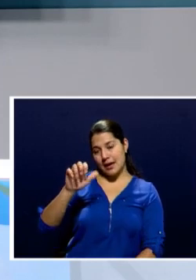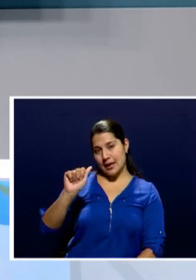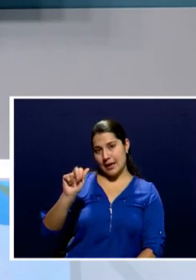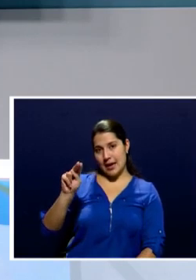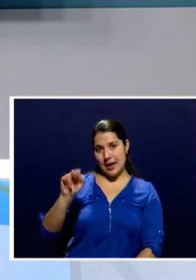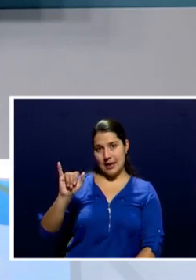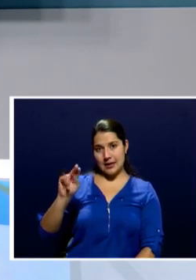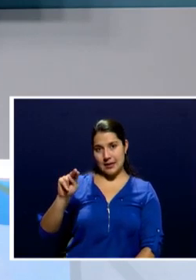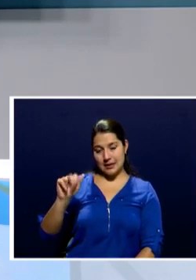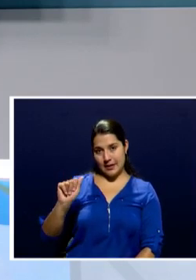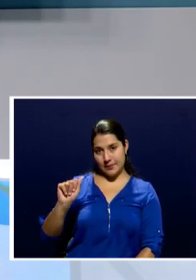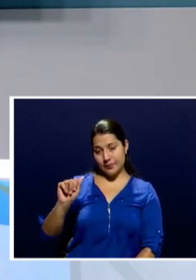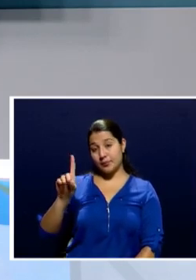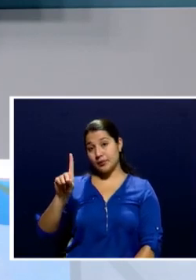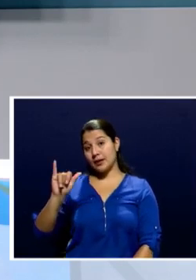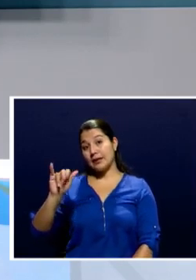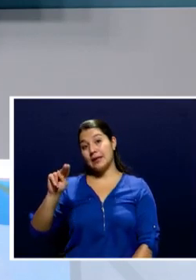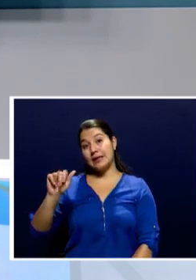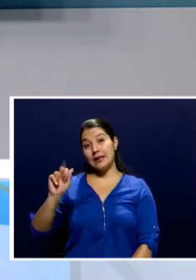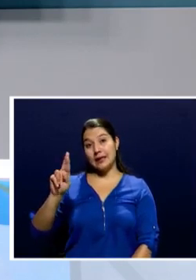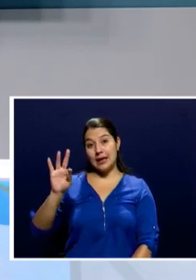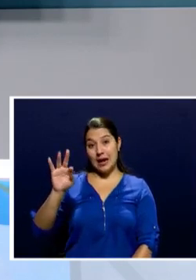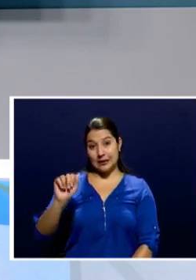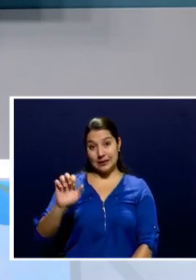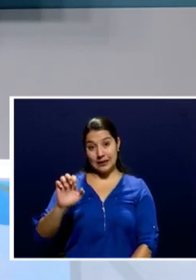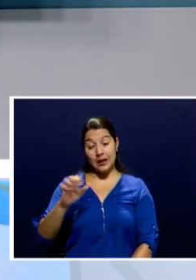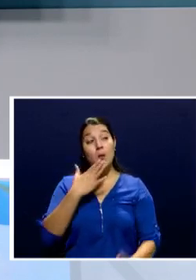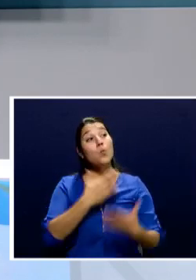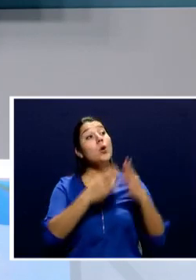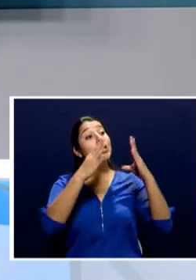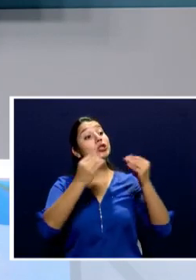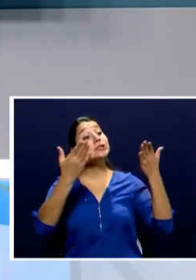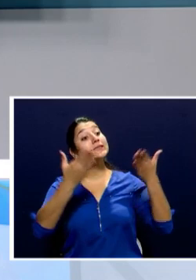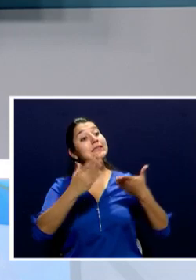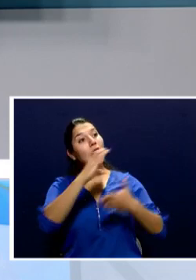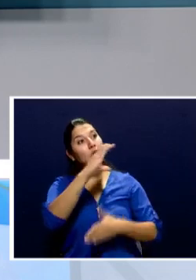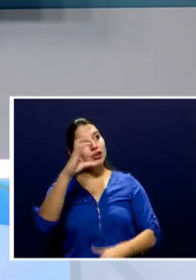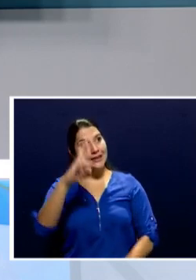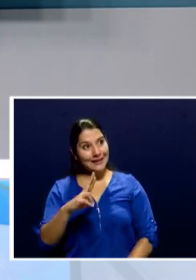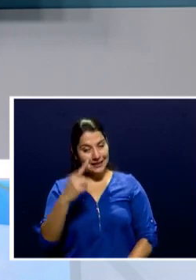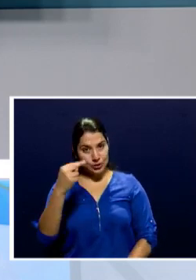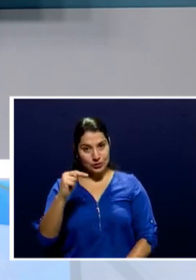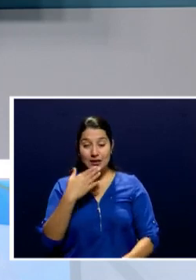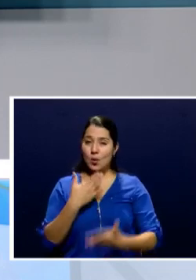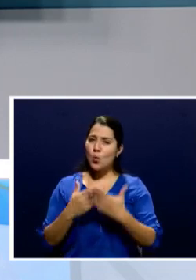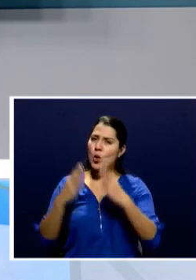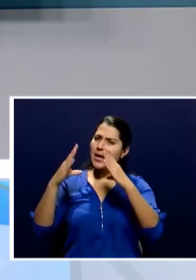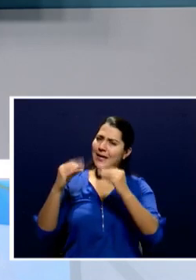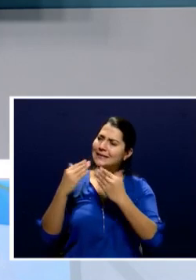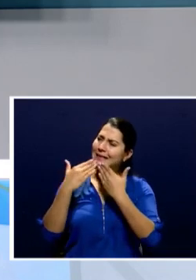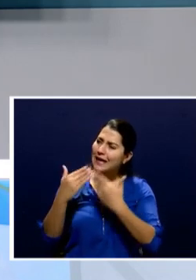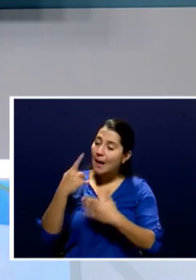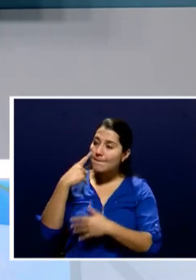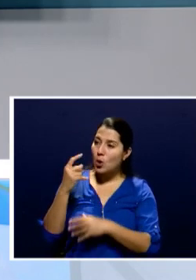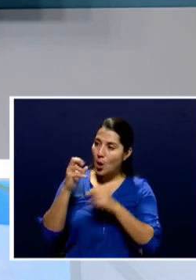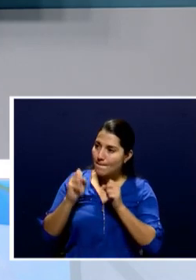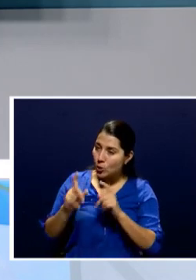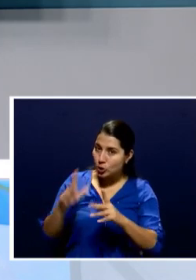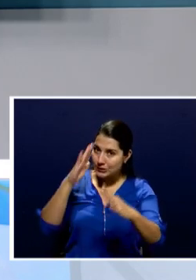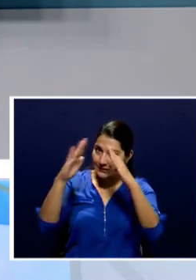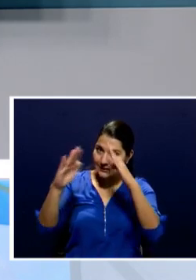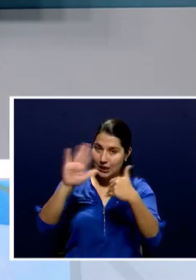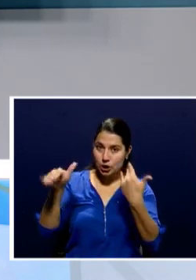Buenas noches, doña Yanina, bienvenida al set de Costa Rica Noticias. Muy buenas noches, muchas gracias por el espacio y un saludo a toda la